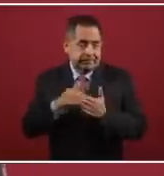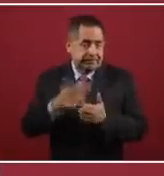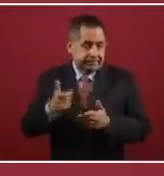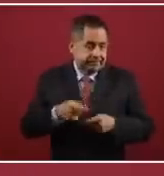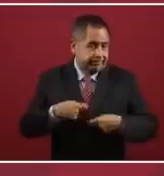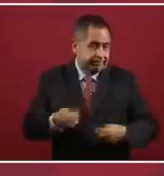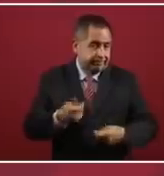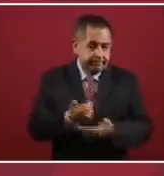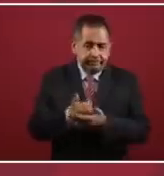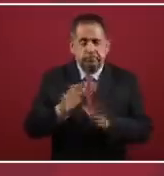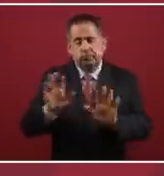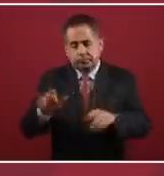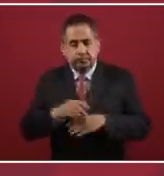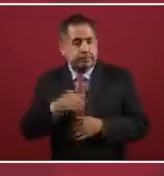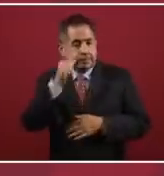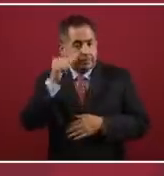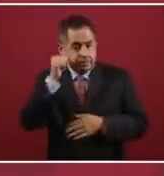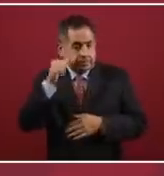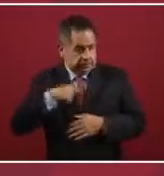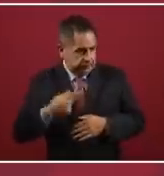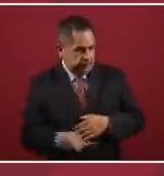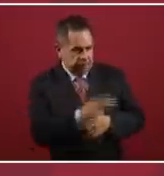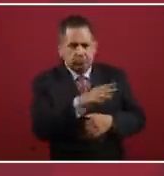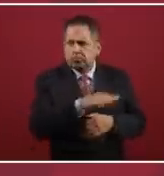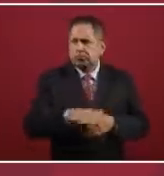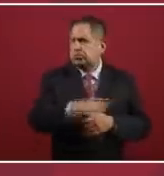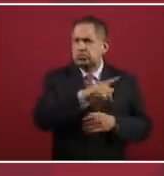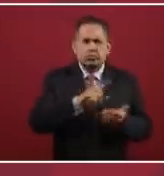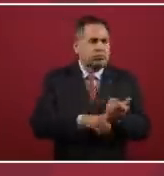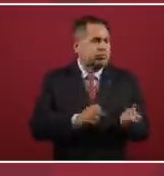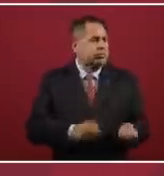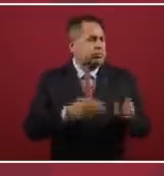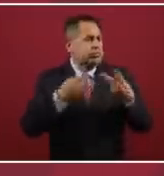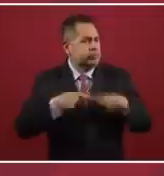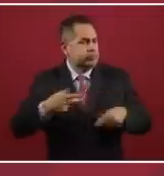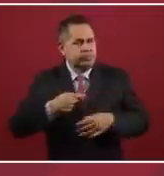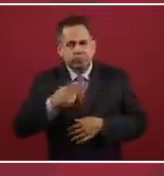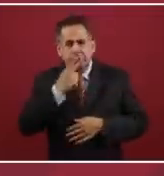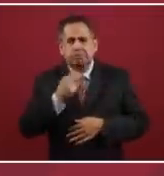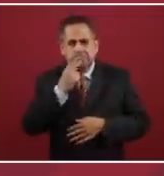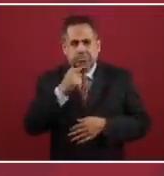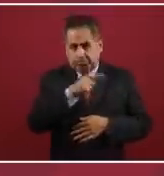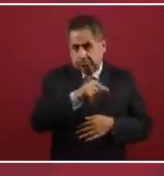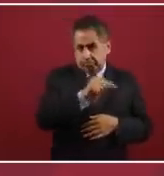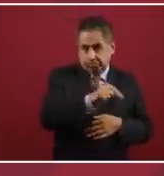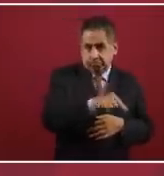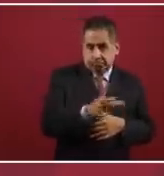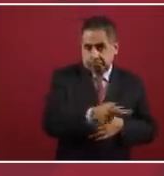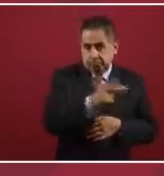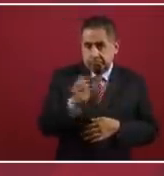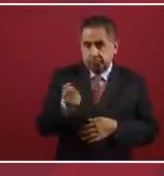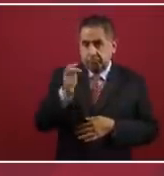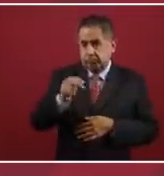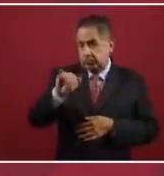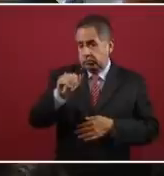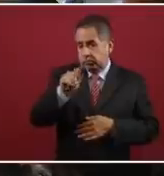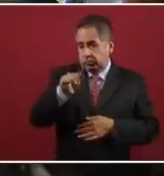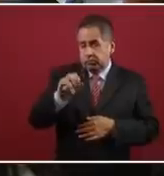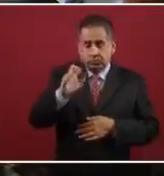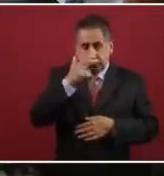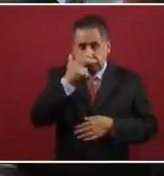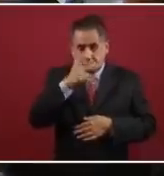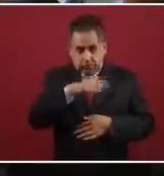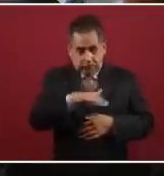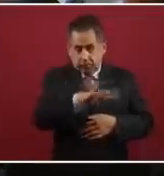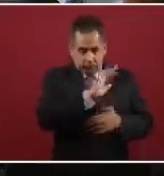Entonces le preguntaba yo al director que si tenían casos de diabetes, a pesar